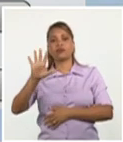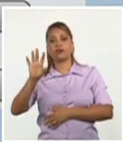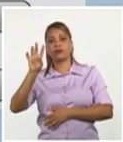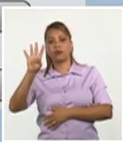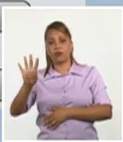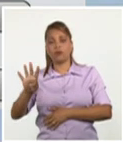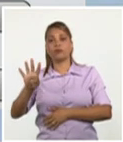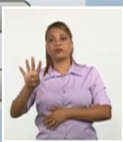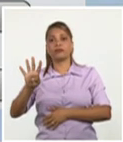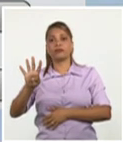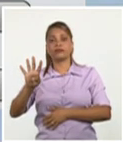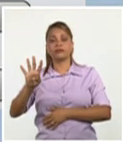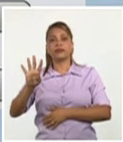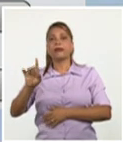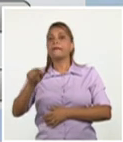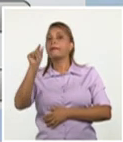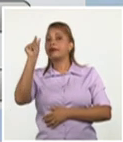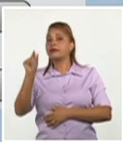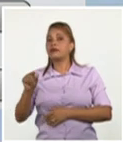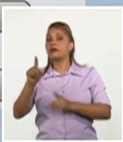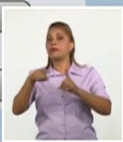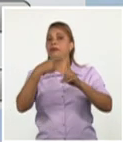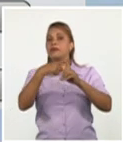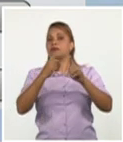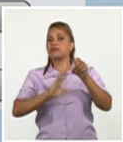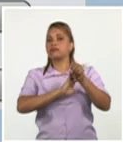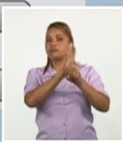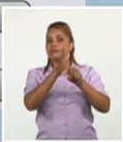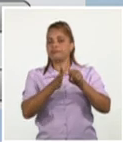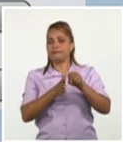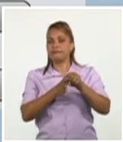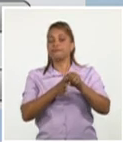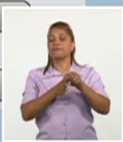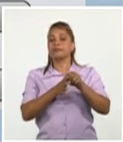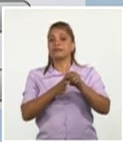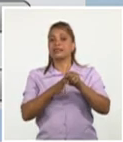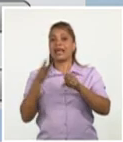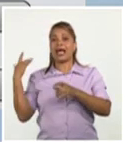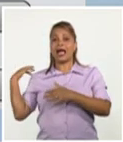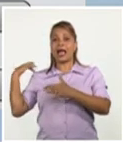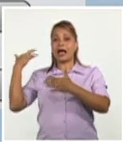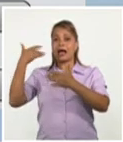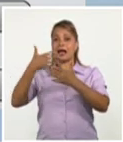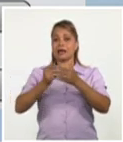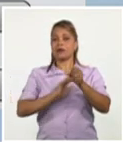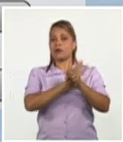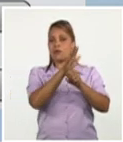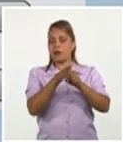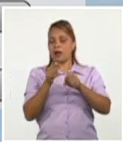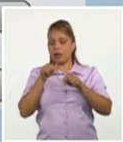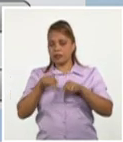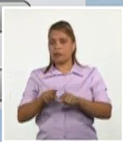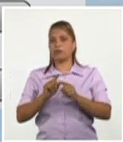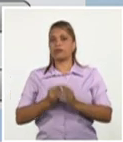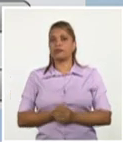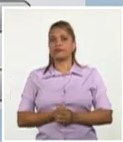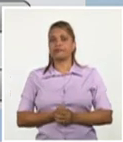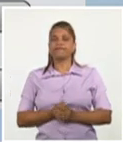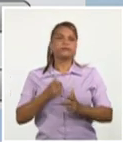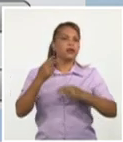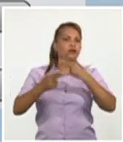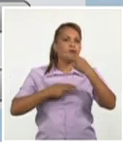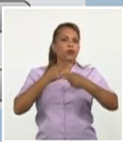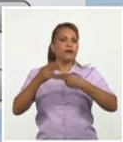95.754 personas con COVID-19 desde el inicio de la pandemia. Eso hace que